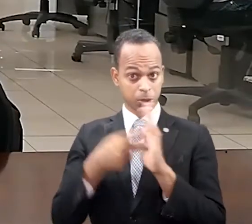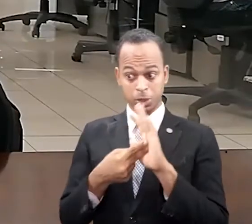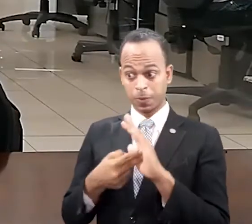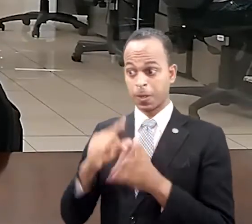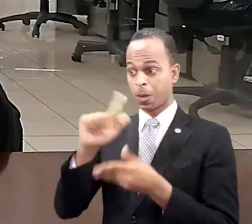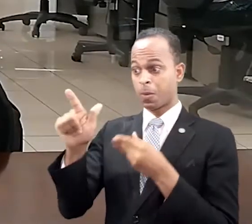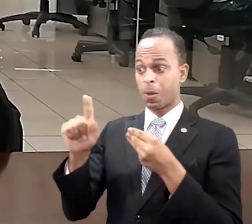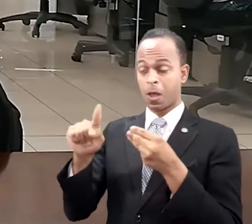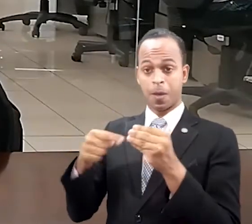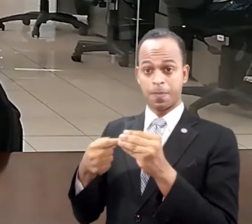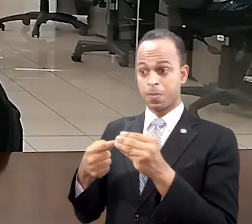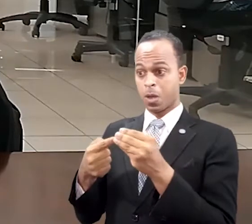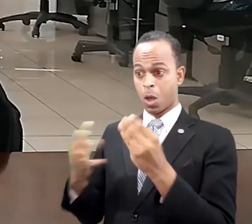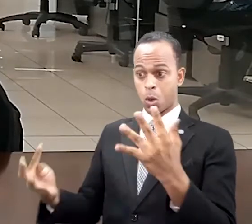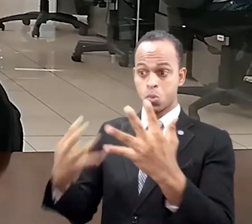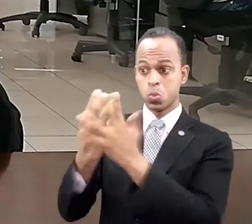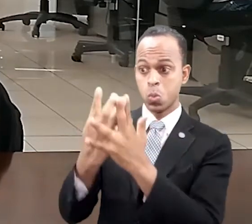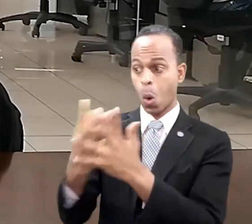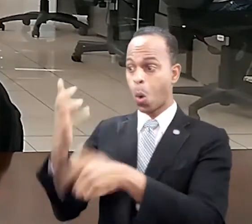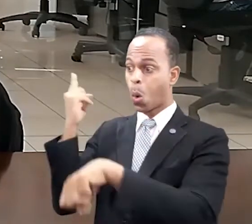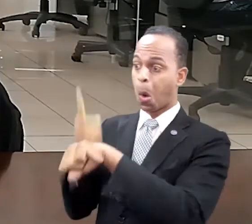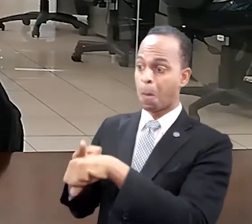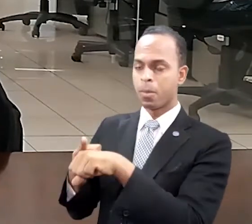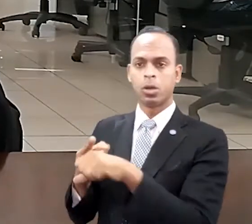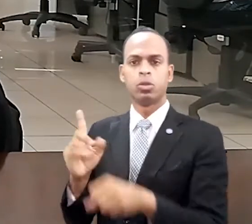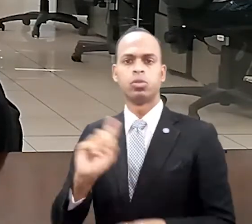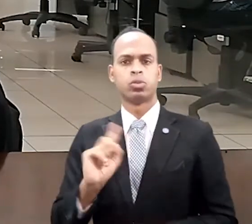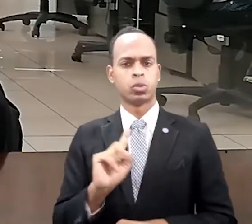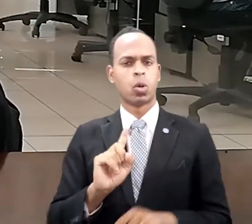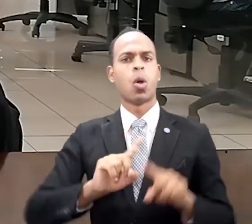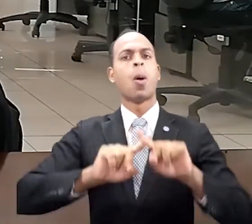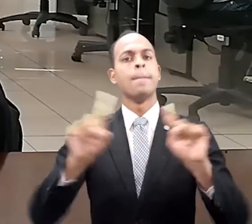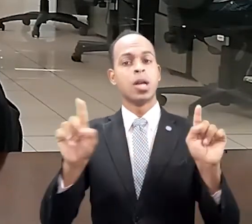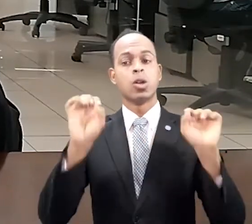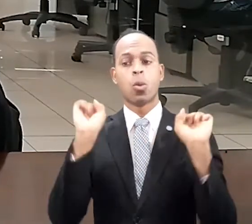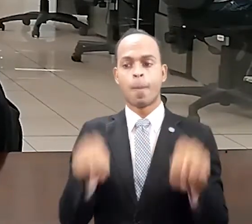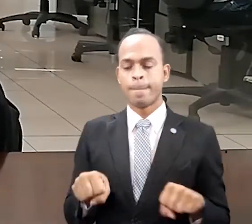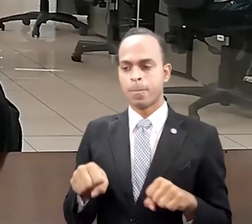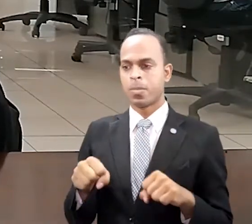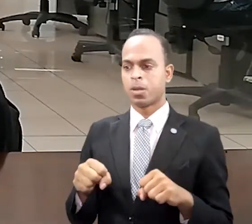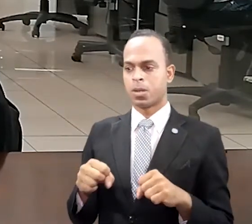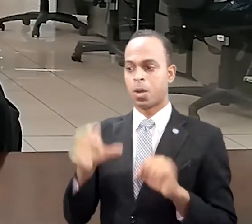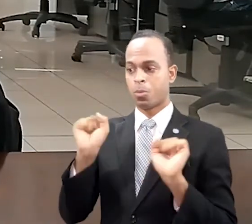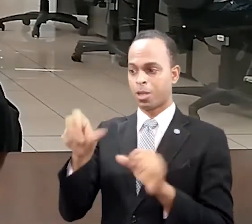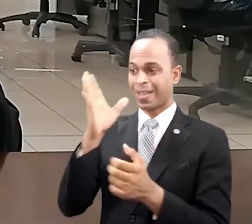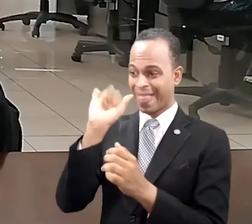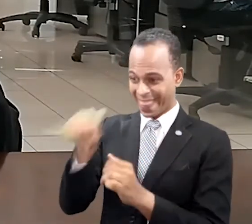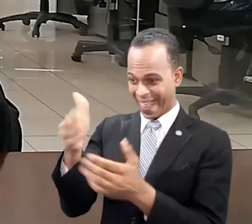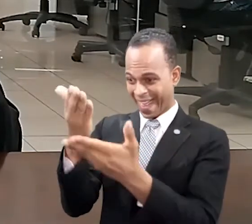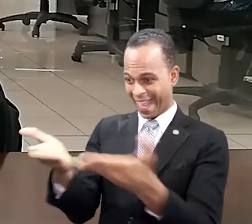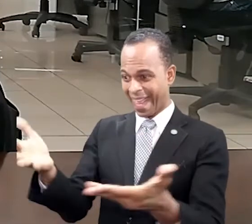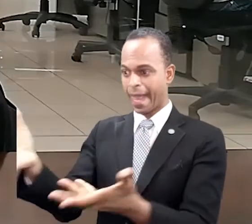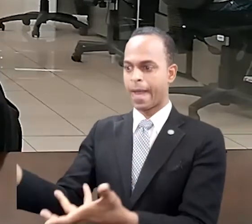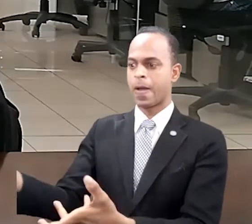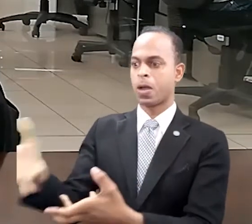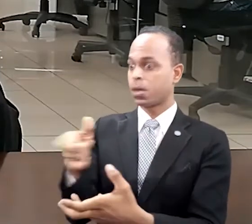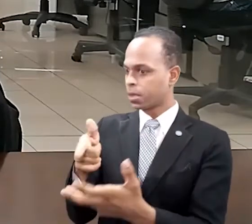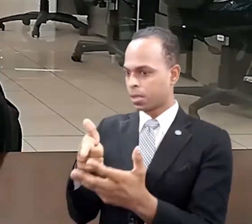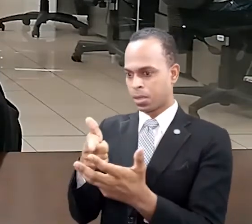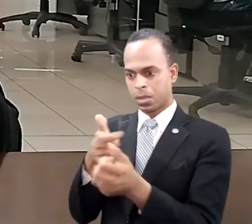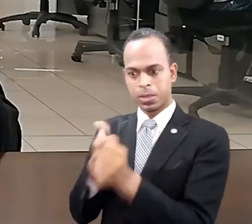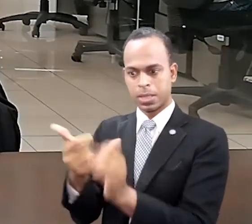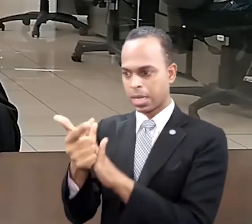penal contra él en términos de sanciones, pero sí yo puedo perseguir el bien por su